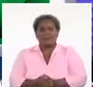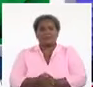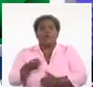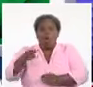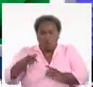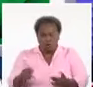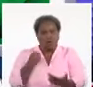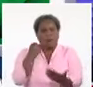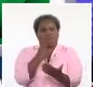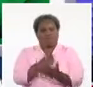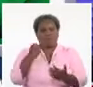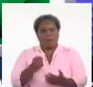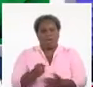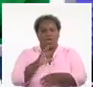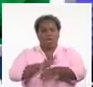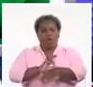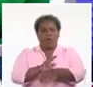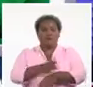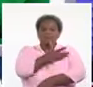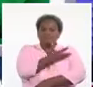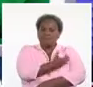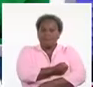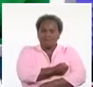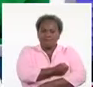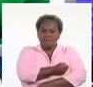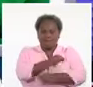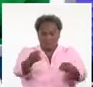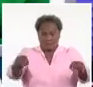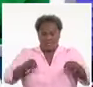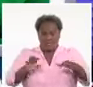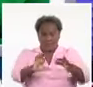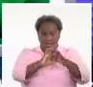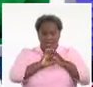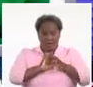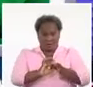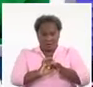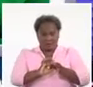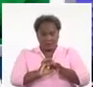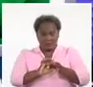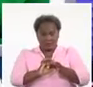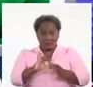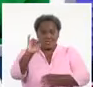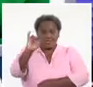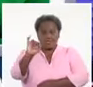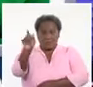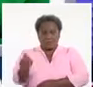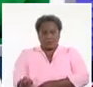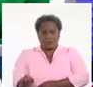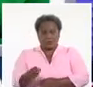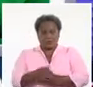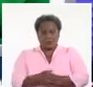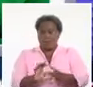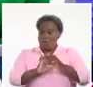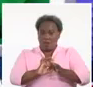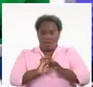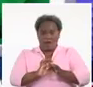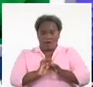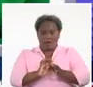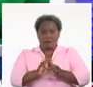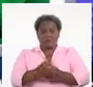diagnosticar. Lamentablemente en terapia intensiva tenemos 6 pacientes graves,